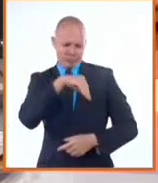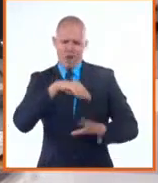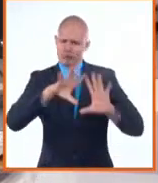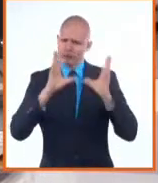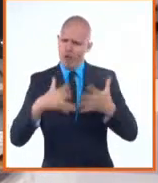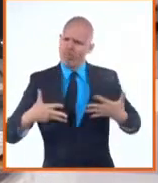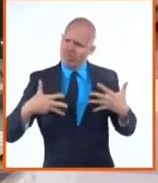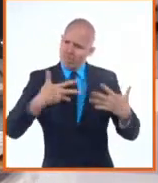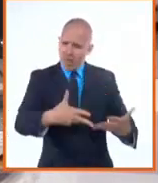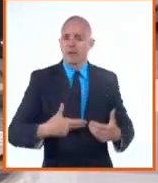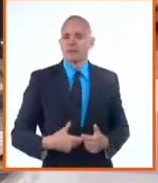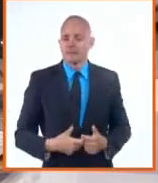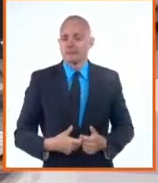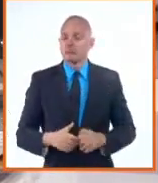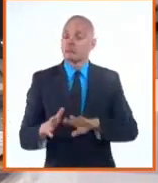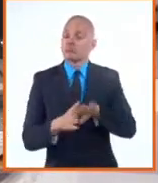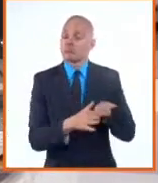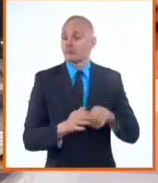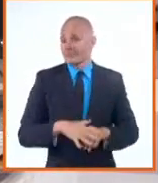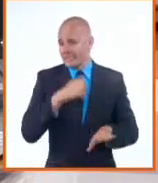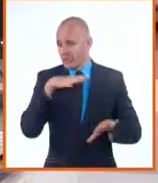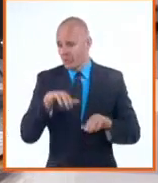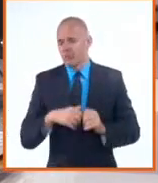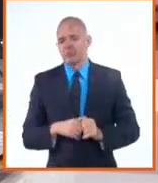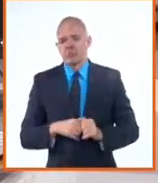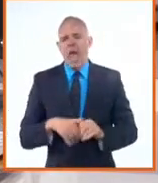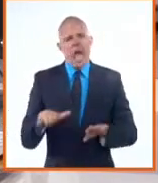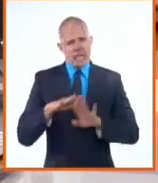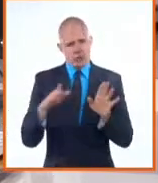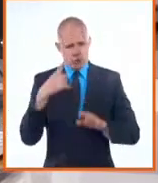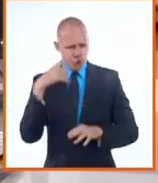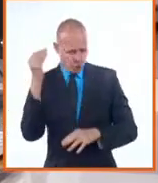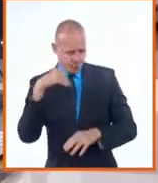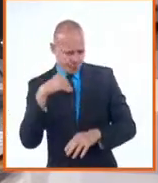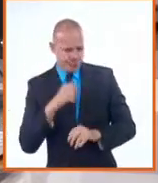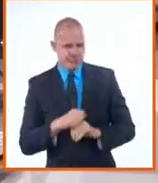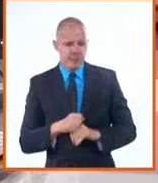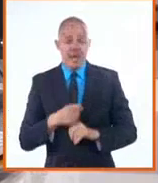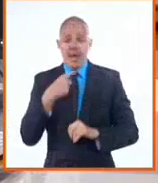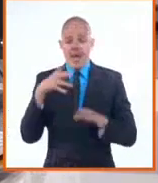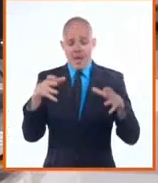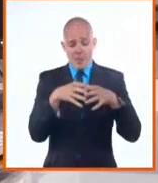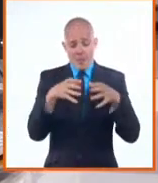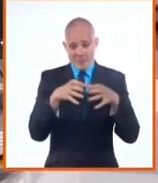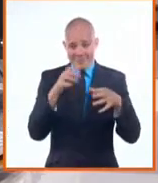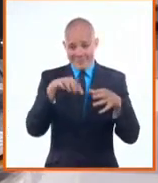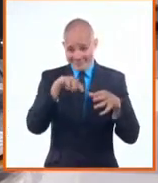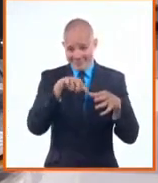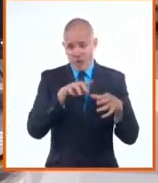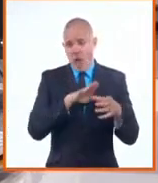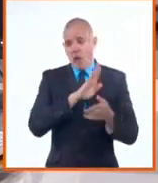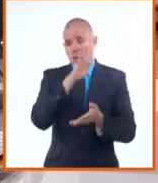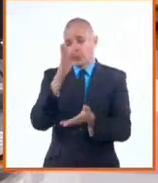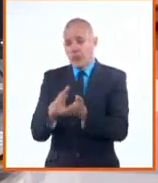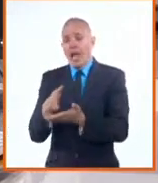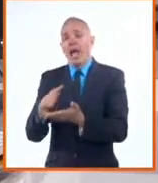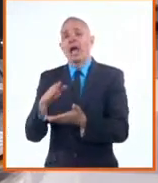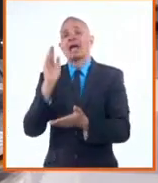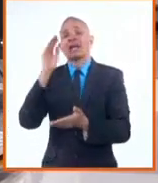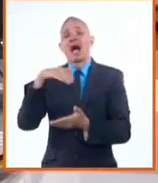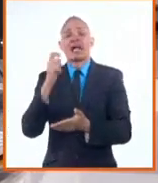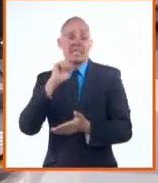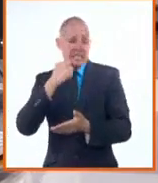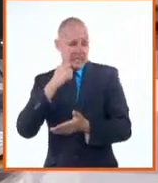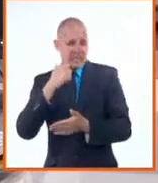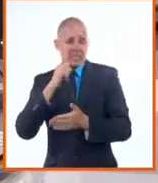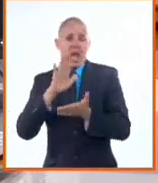cuando llegaron a Miami la prensa especialmente en la prensa muy interesada Le fue arriba a todos los peloteros para